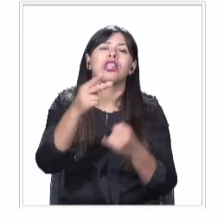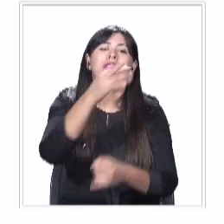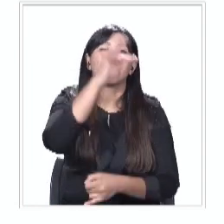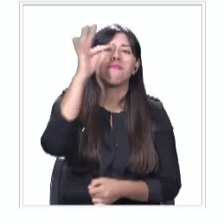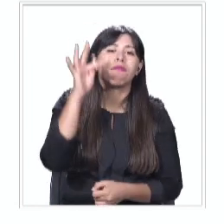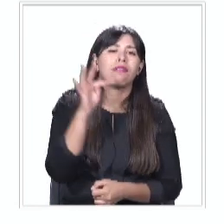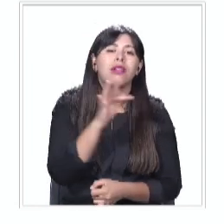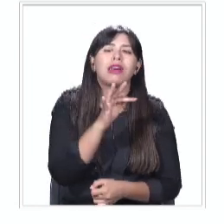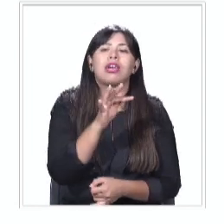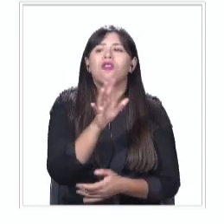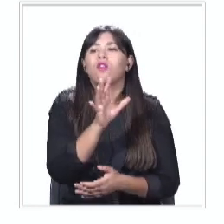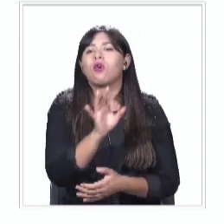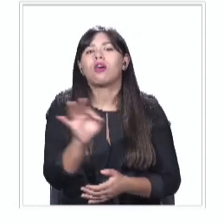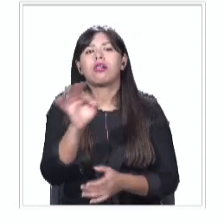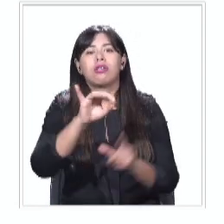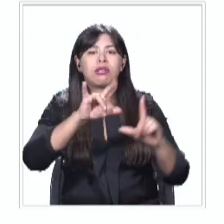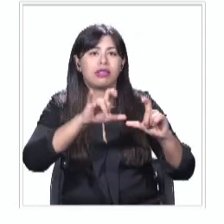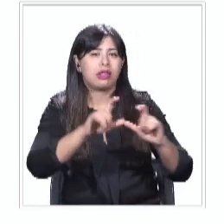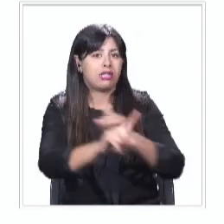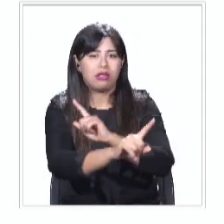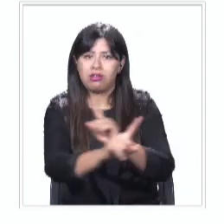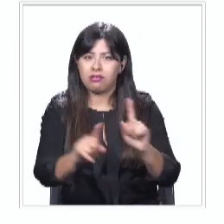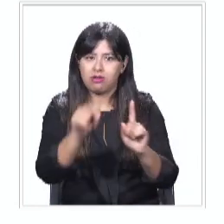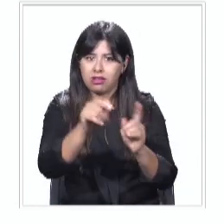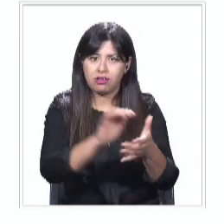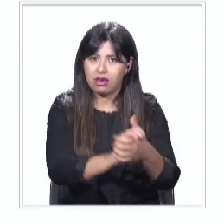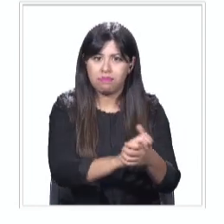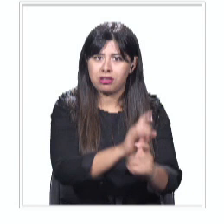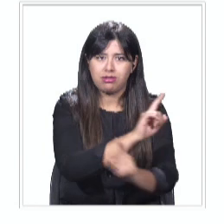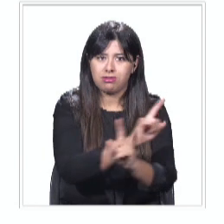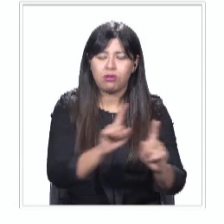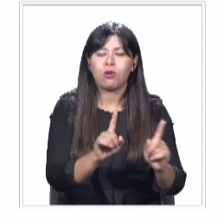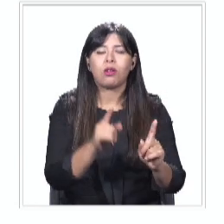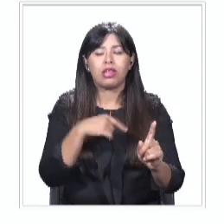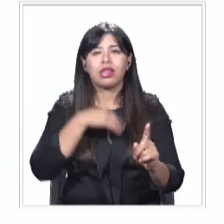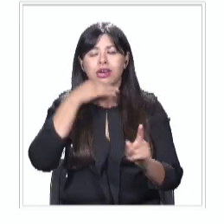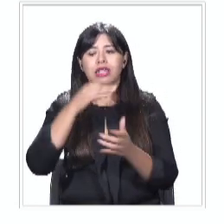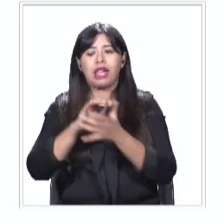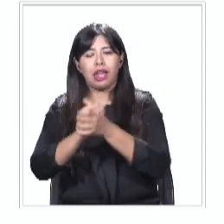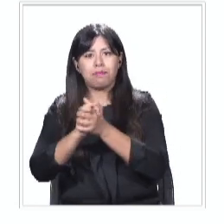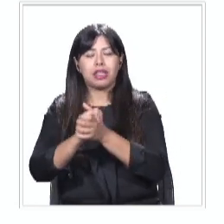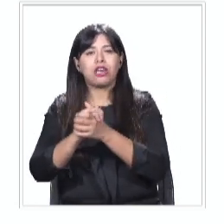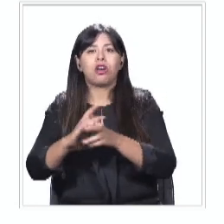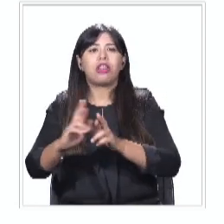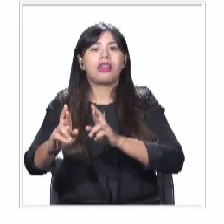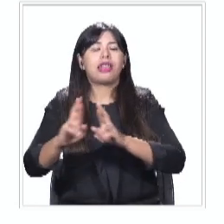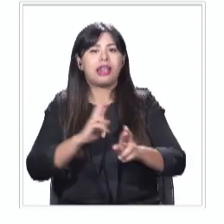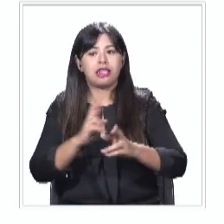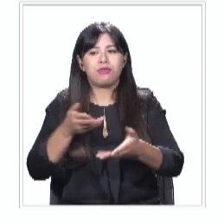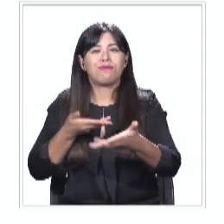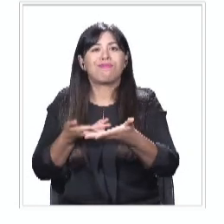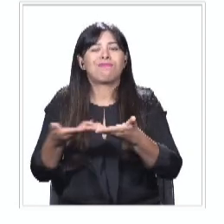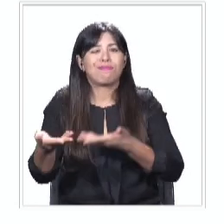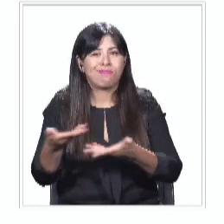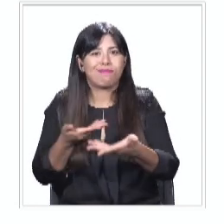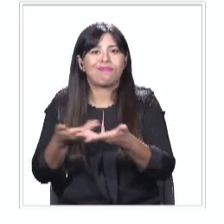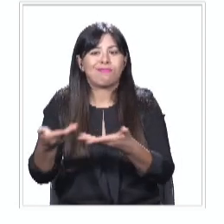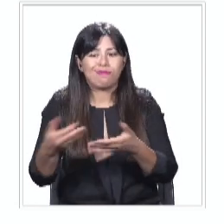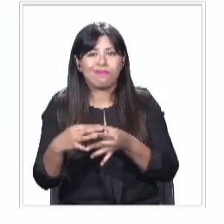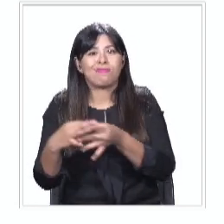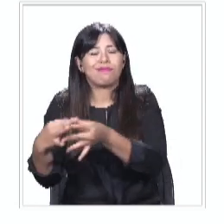por muchos que tengáis, o en Instagram. Esos no son amigos. Estamos hablando de relaciones en las que exista un feedback, una coherencia,